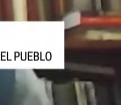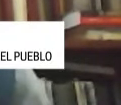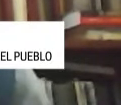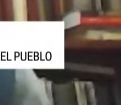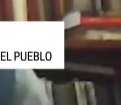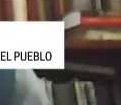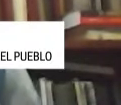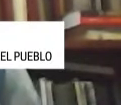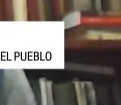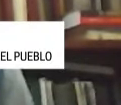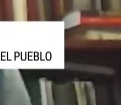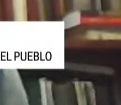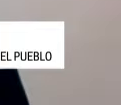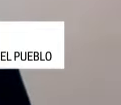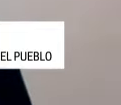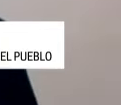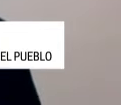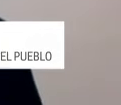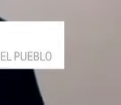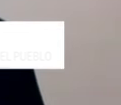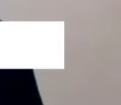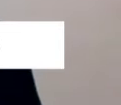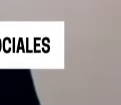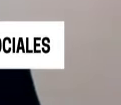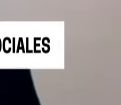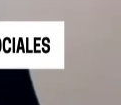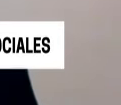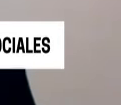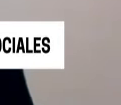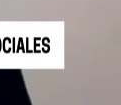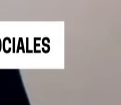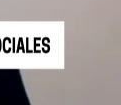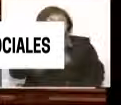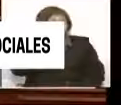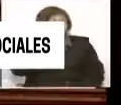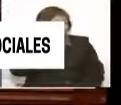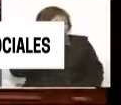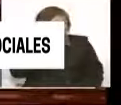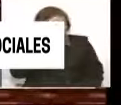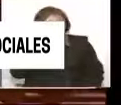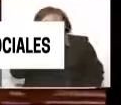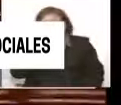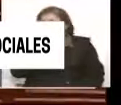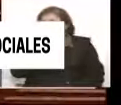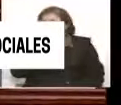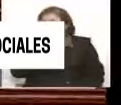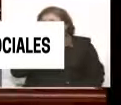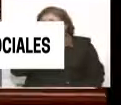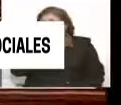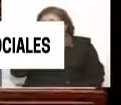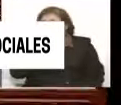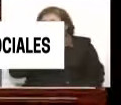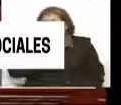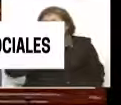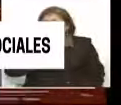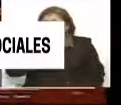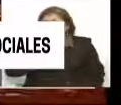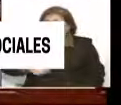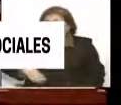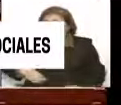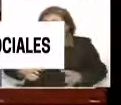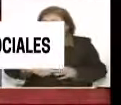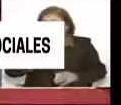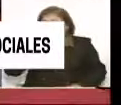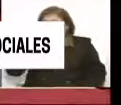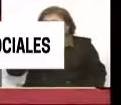demandas sociales planteadas por la población. Una situación difícil, porque además es un gobierno que acaba de ingresar, cuyos ministros